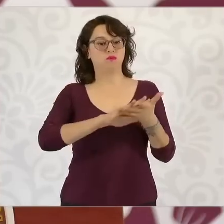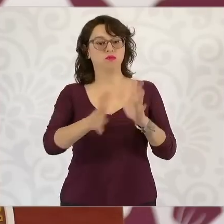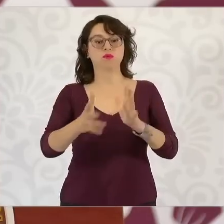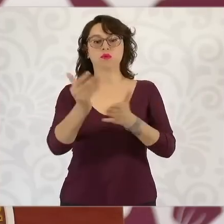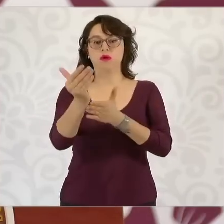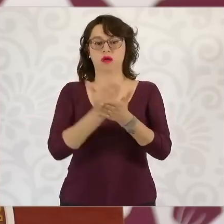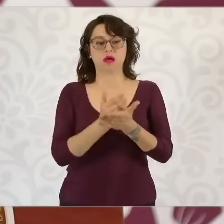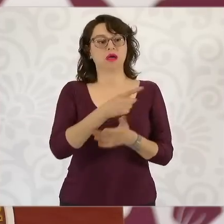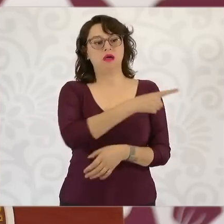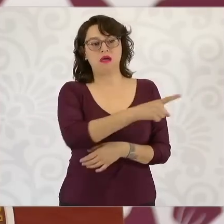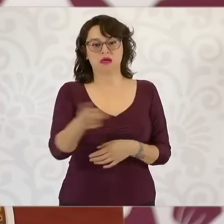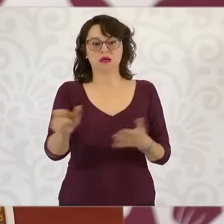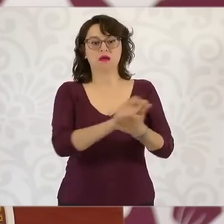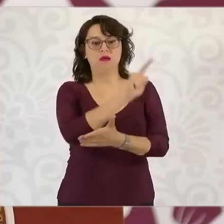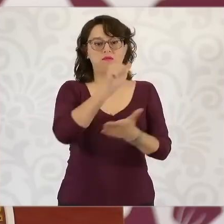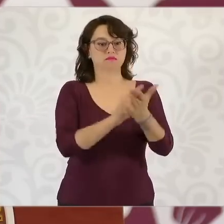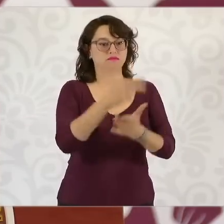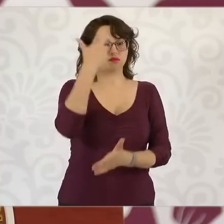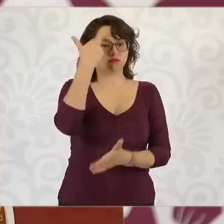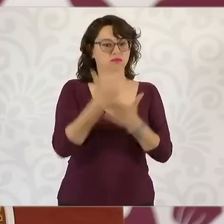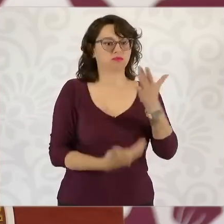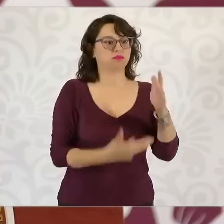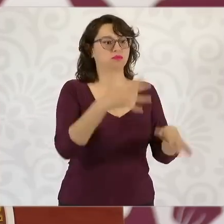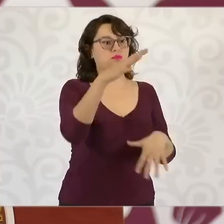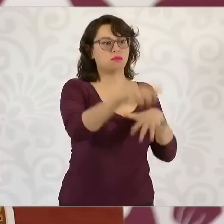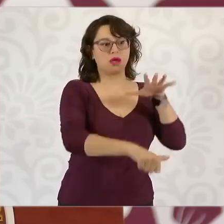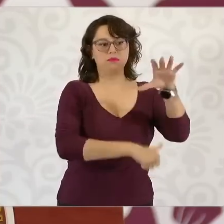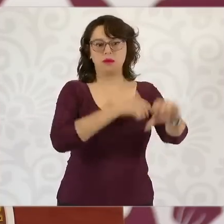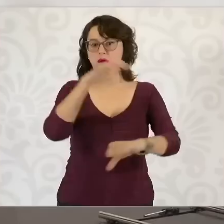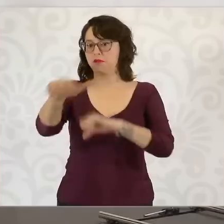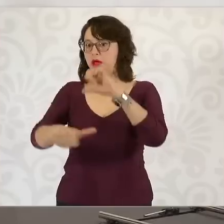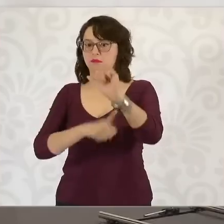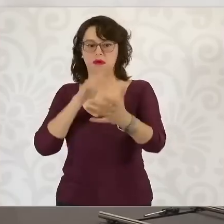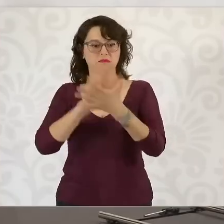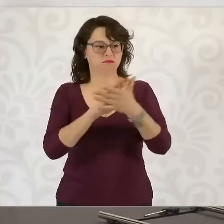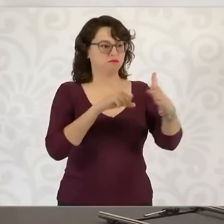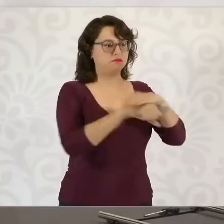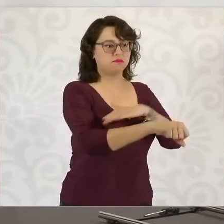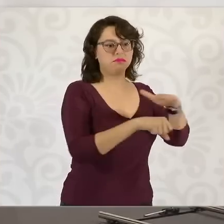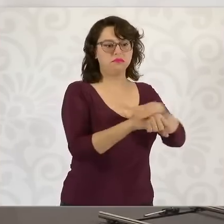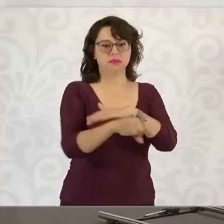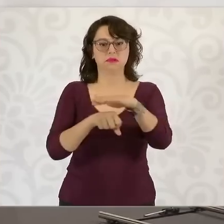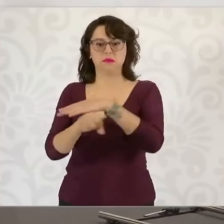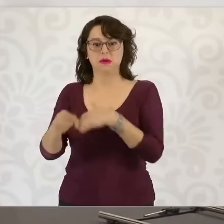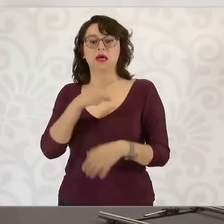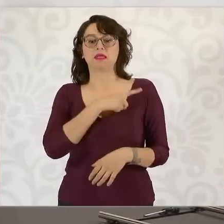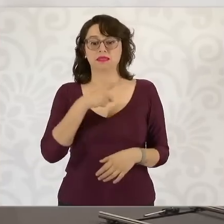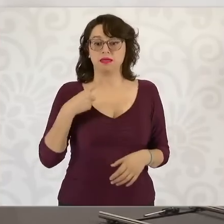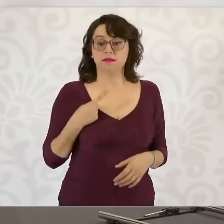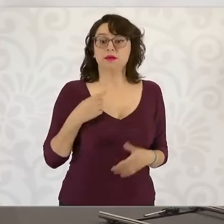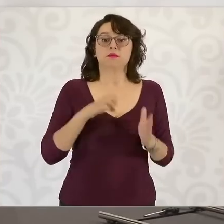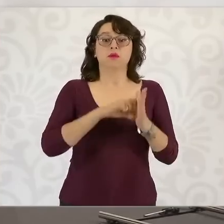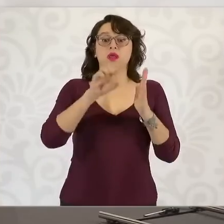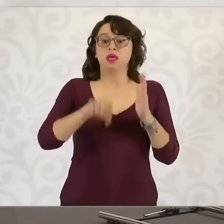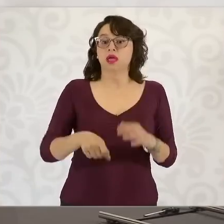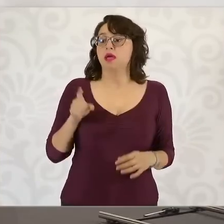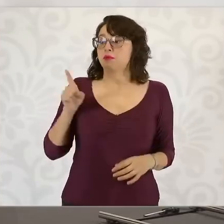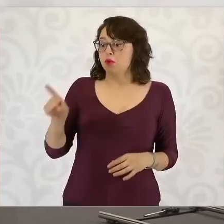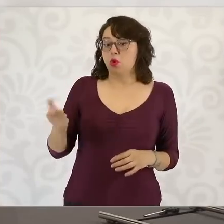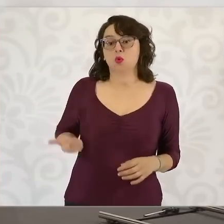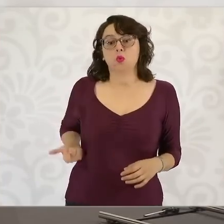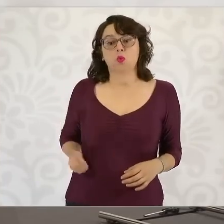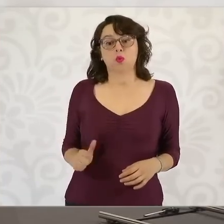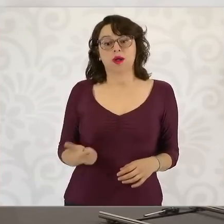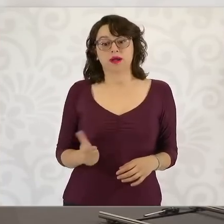detener a quienes cometen los delitos, y el ejemplo de Guanajuato es una muestra de ello. En Guanajuato, como ya lo mencionó la